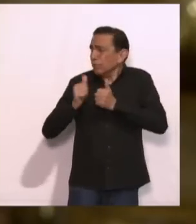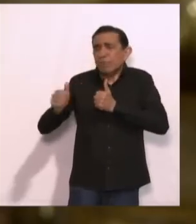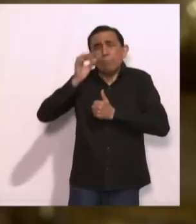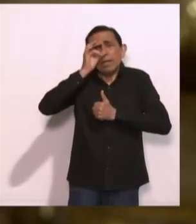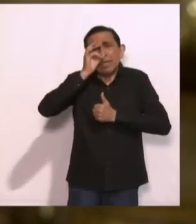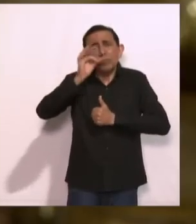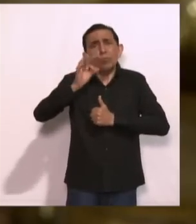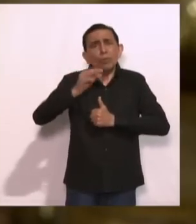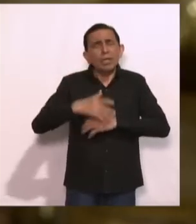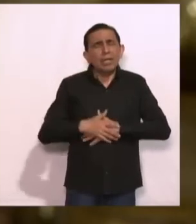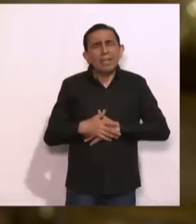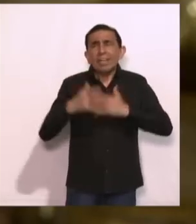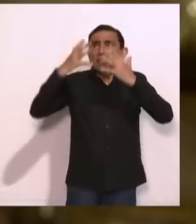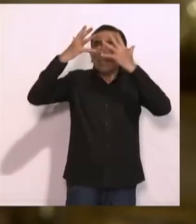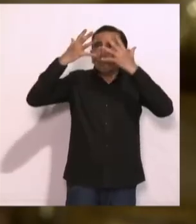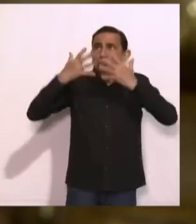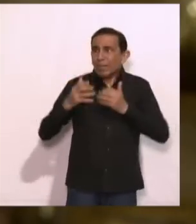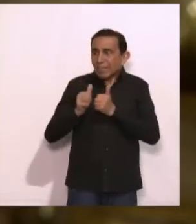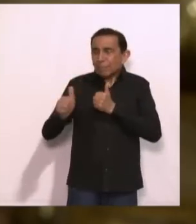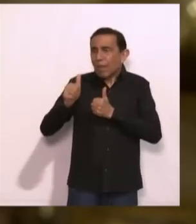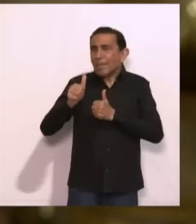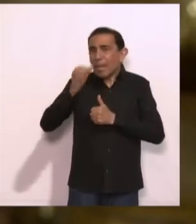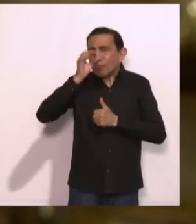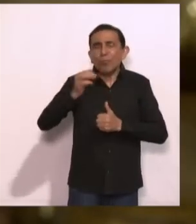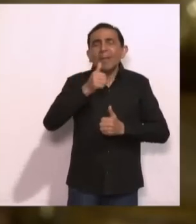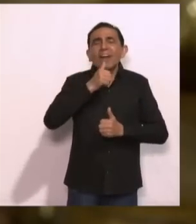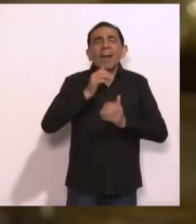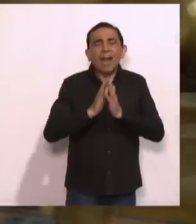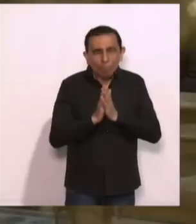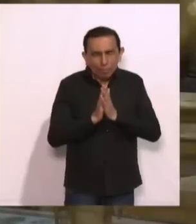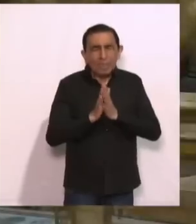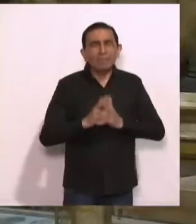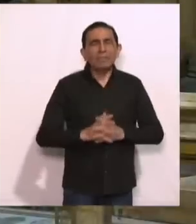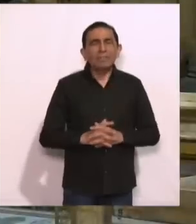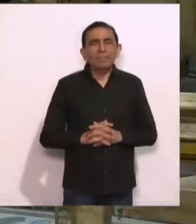amor y de tu gracia. Amén.